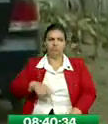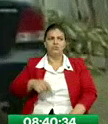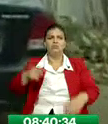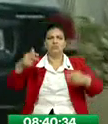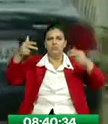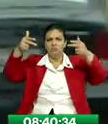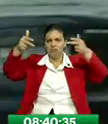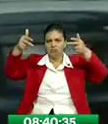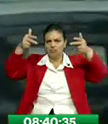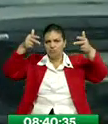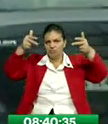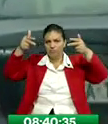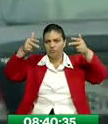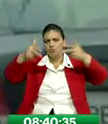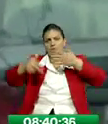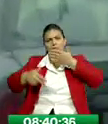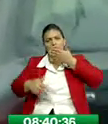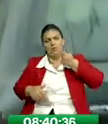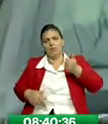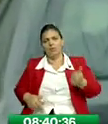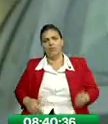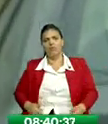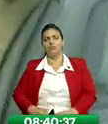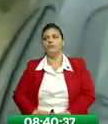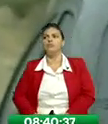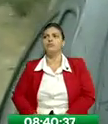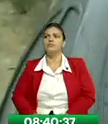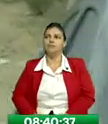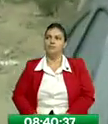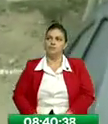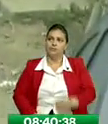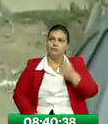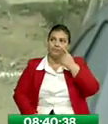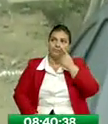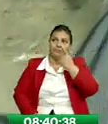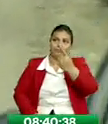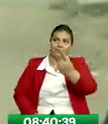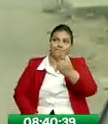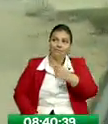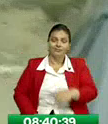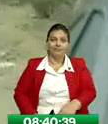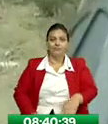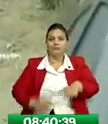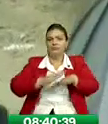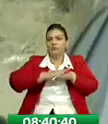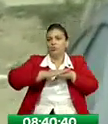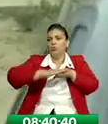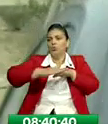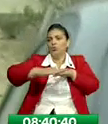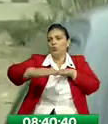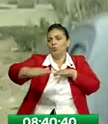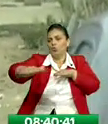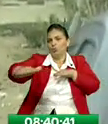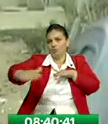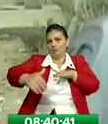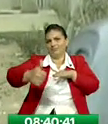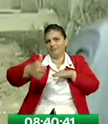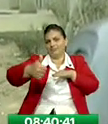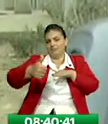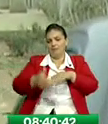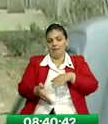ustedes, la parte de donde llega el pavimento, hasta ahí llega la civilización. Para acá está la gente que lucha y